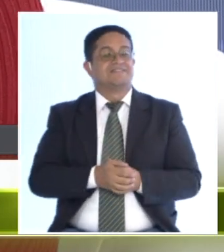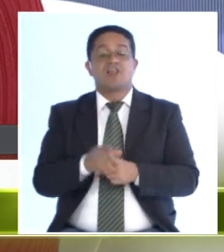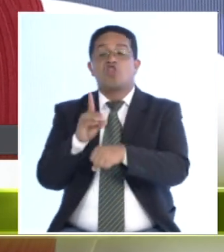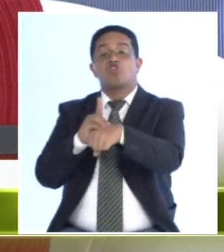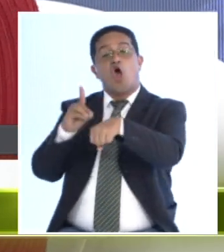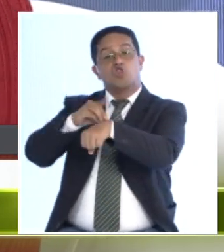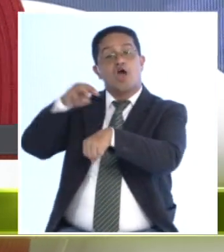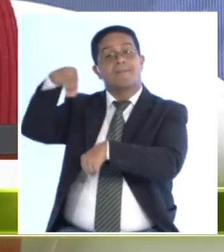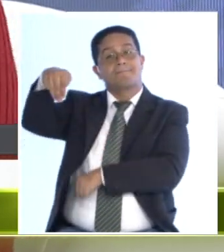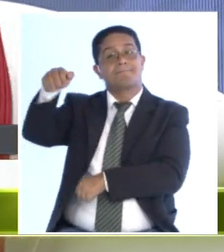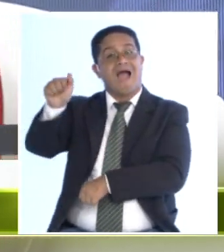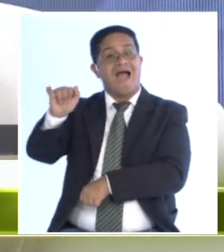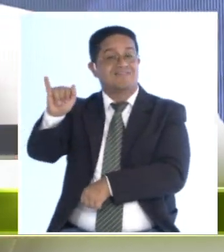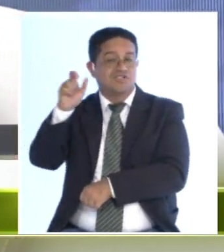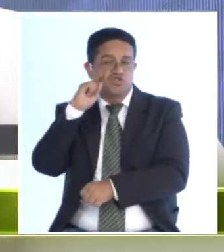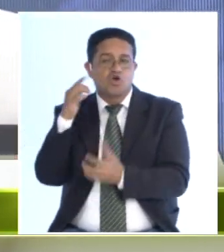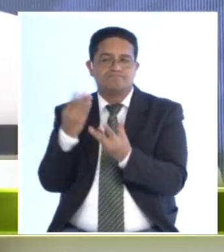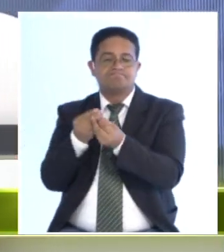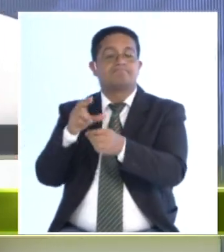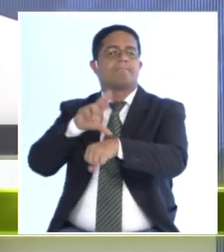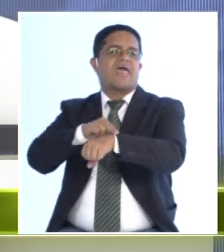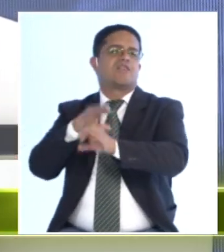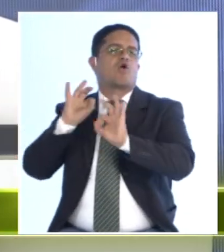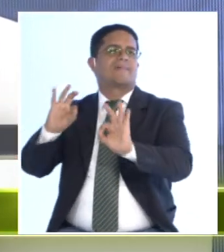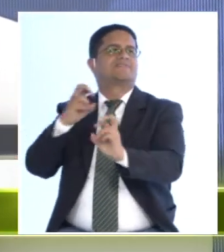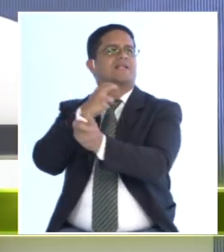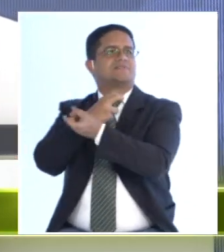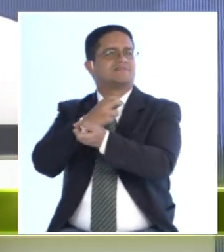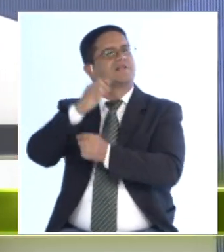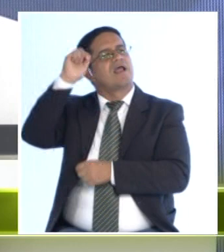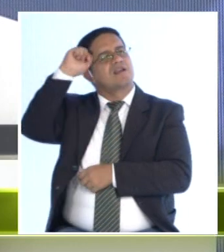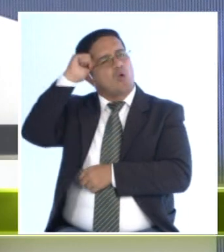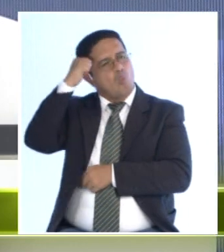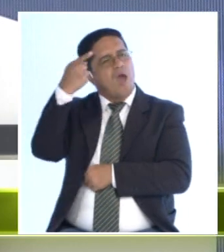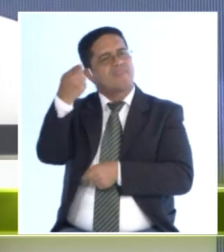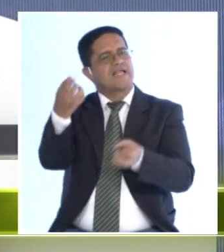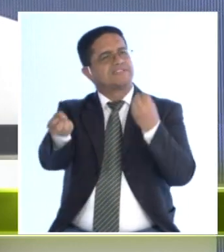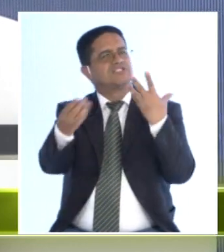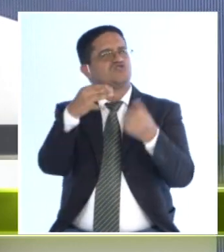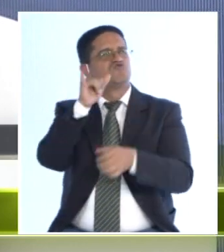doctor Leopoldo Maiso nos estuvo acompañando, médico traumatólogo. Recuerden nuestras redes también,